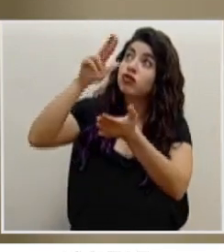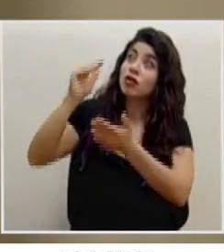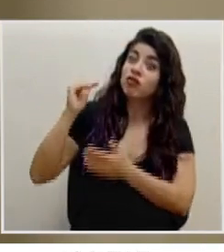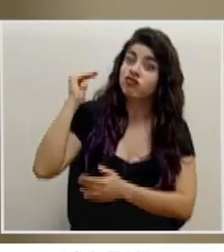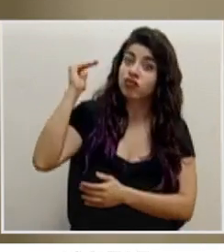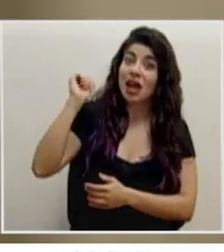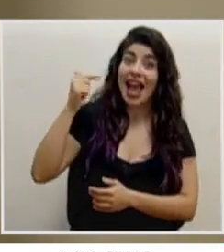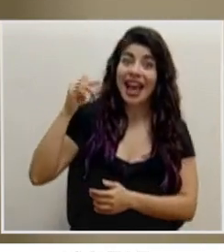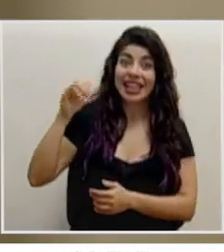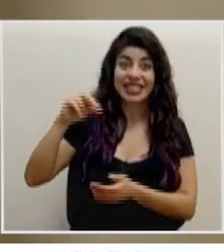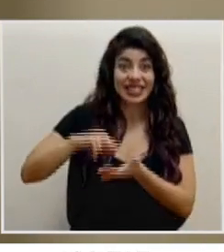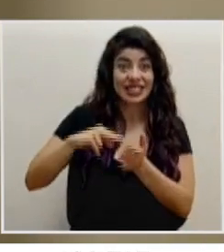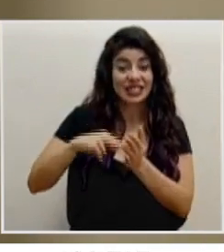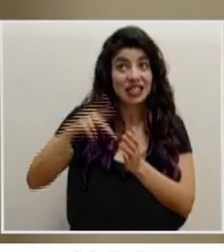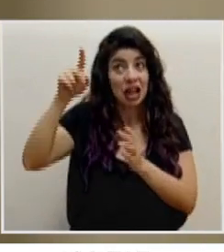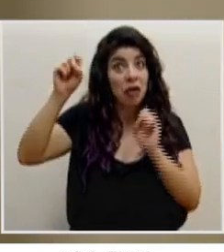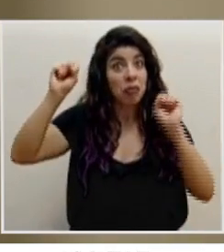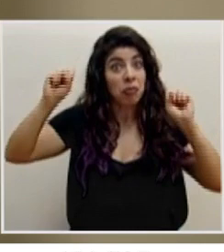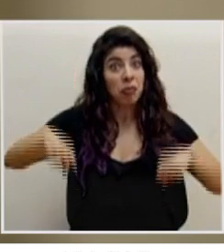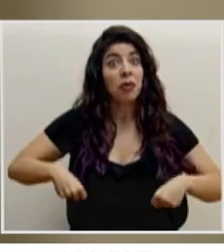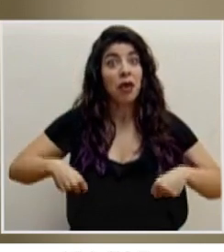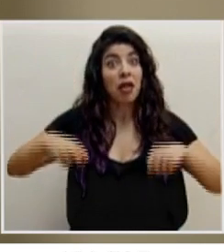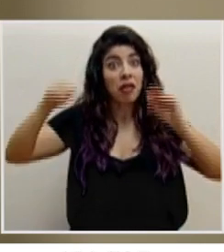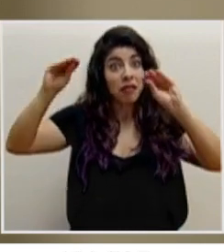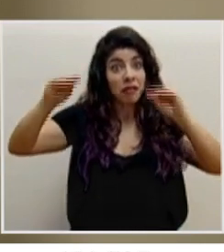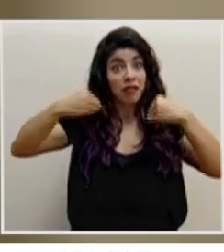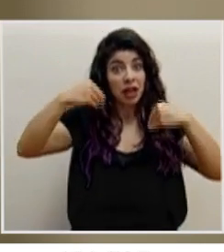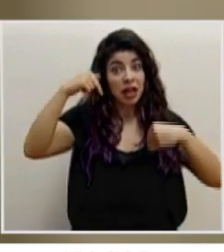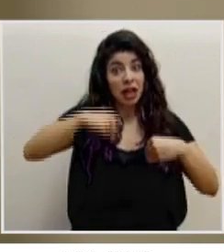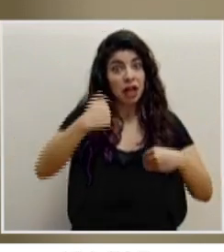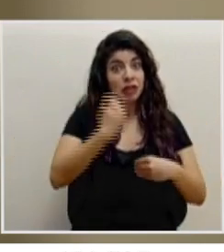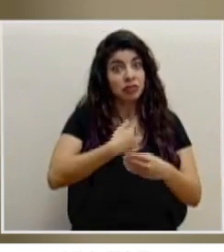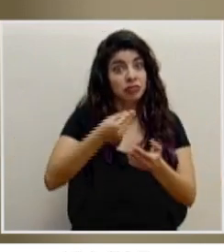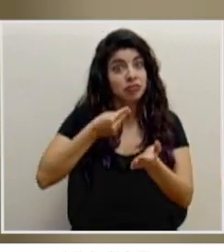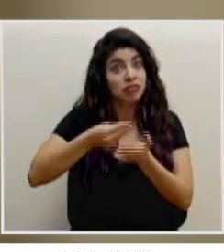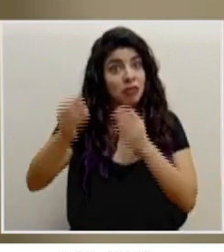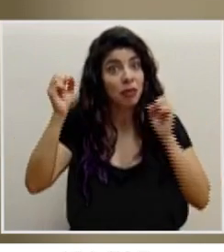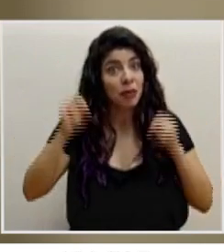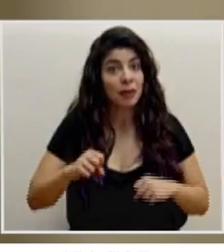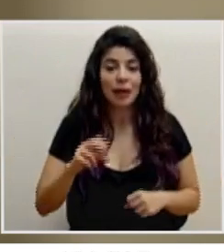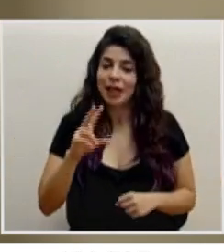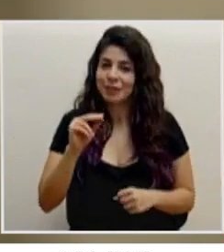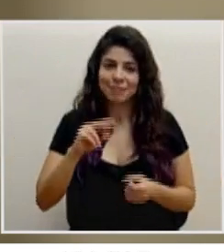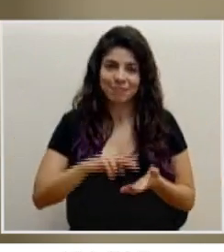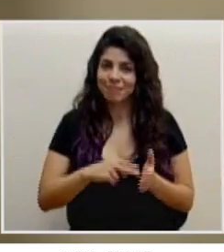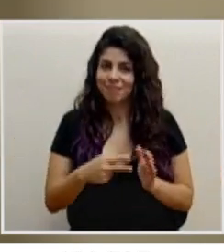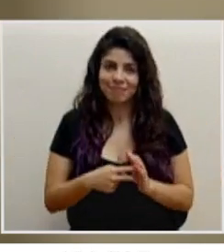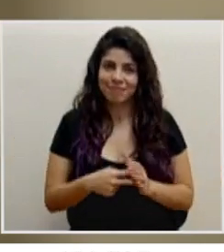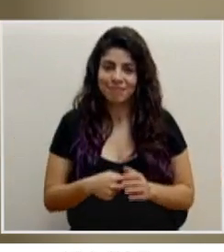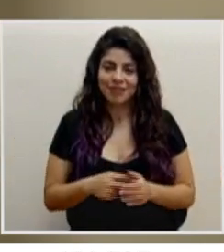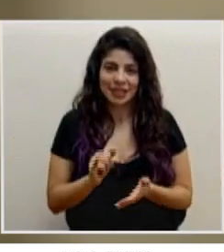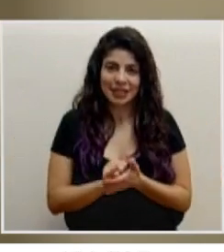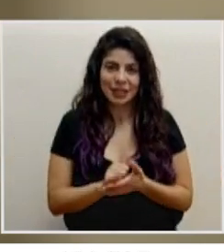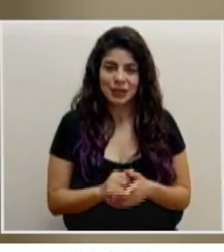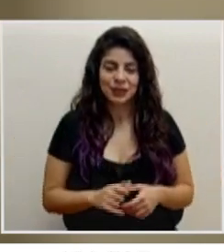significa que esa vacuna esté disponible para ser adquirida en territorio nacional.